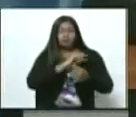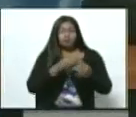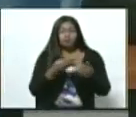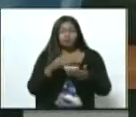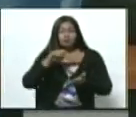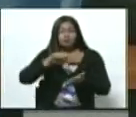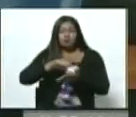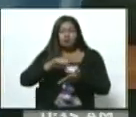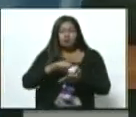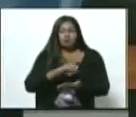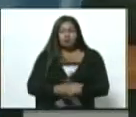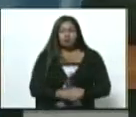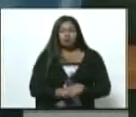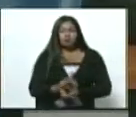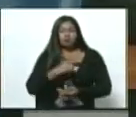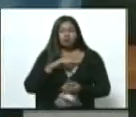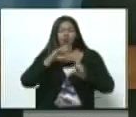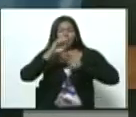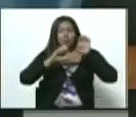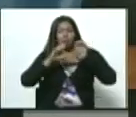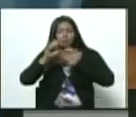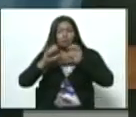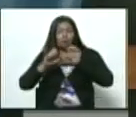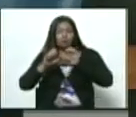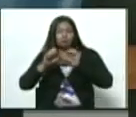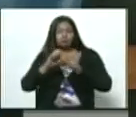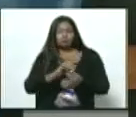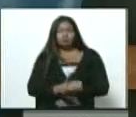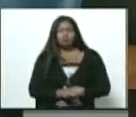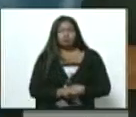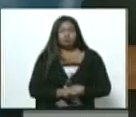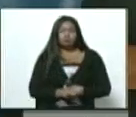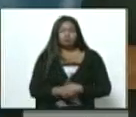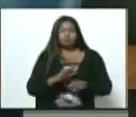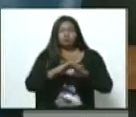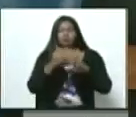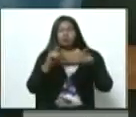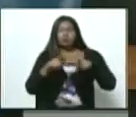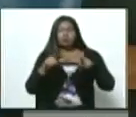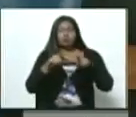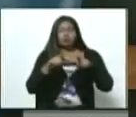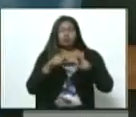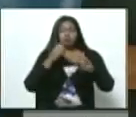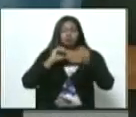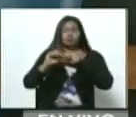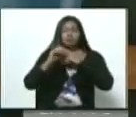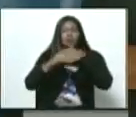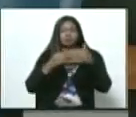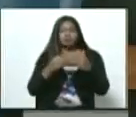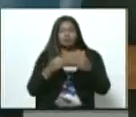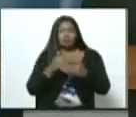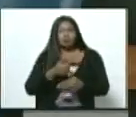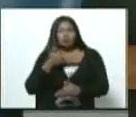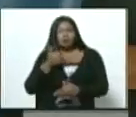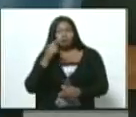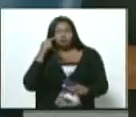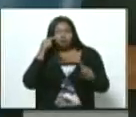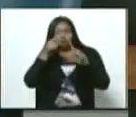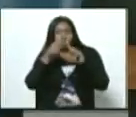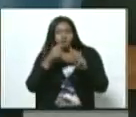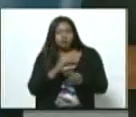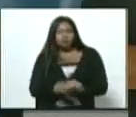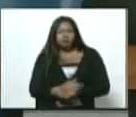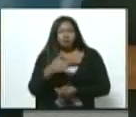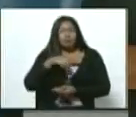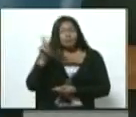Ciudadano, evaluarla, porque allí es donde está el contrapeso al cual quiero referirme. En